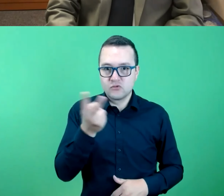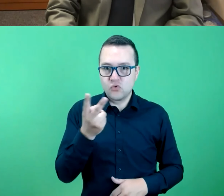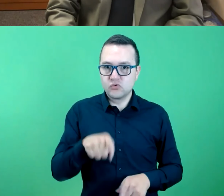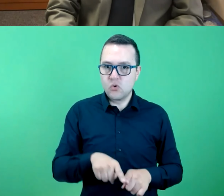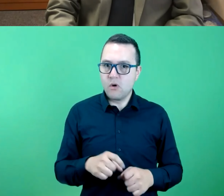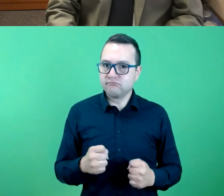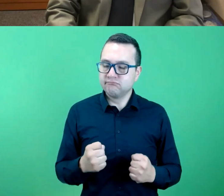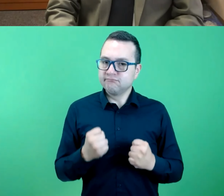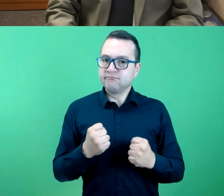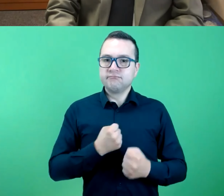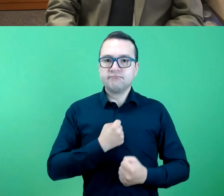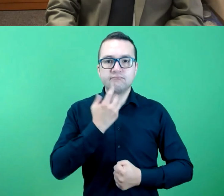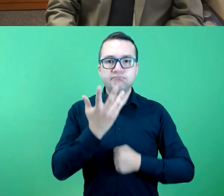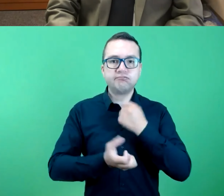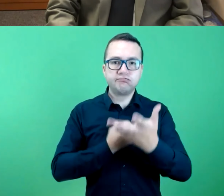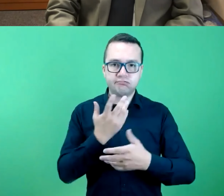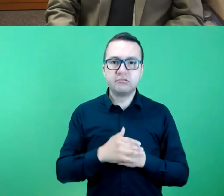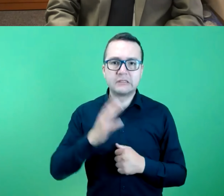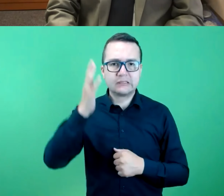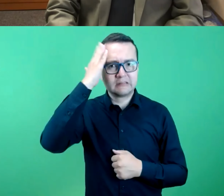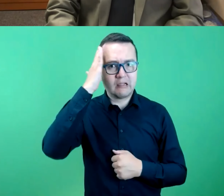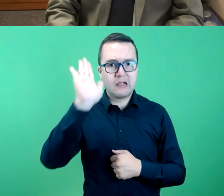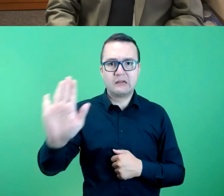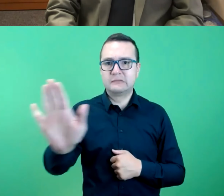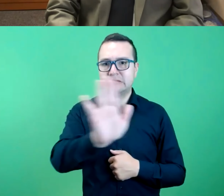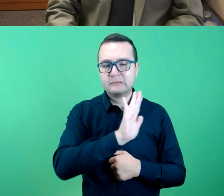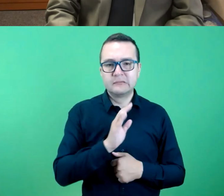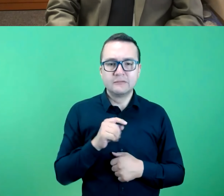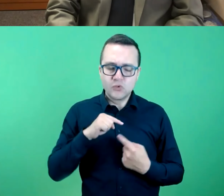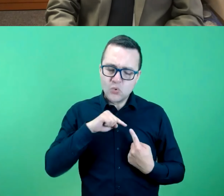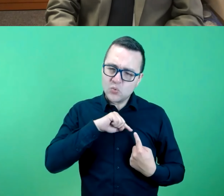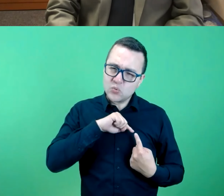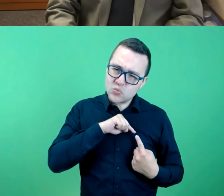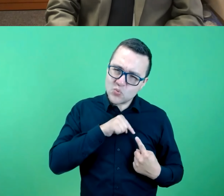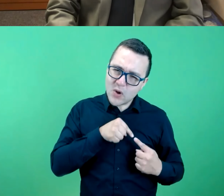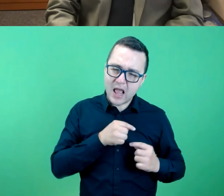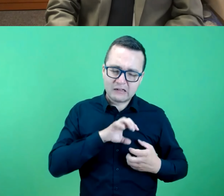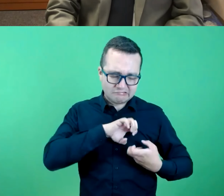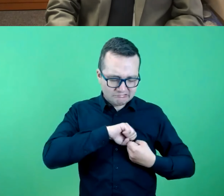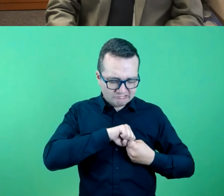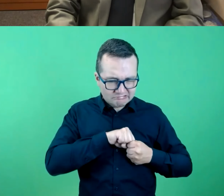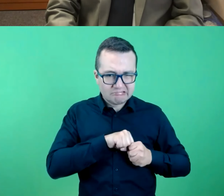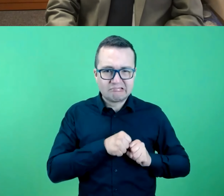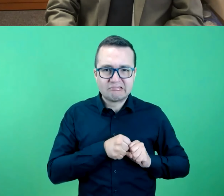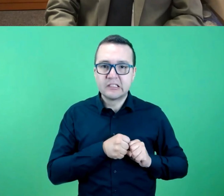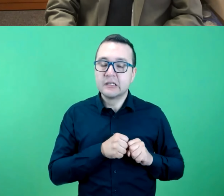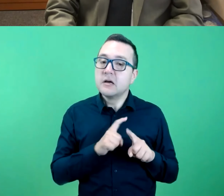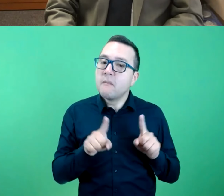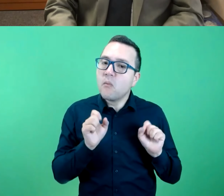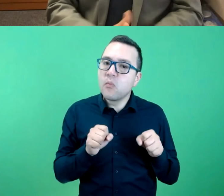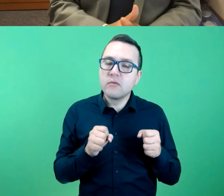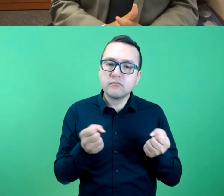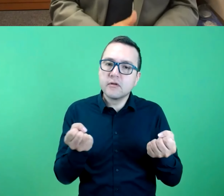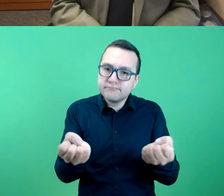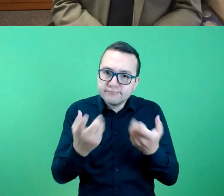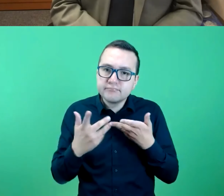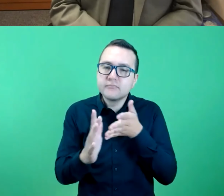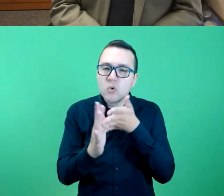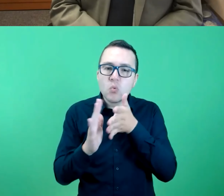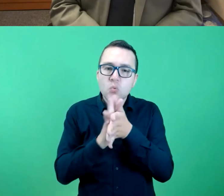por enfrentar su dolor y convertirlo en aprendizaje para todos nosotros, para ayudarnos a todos.